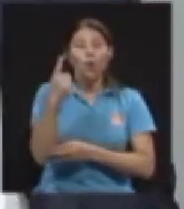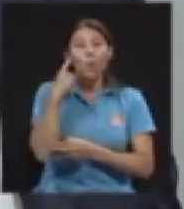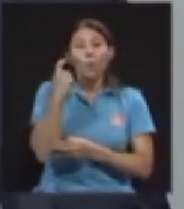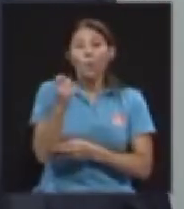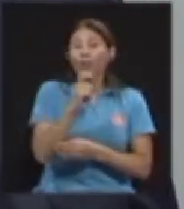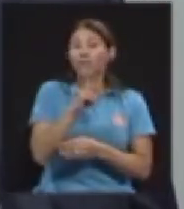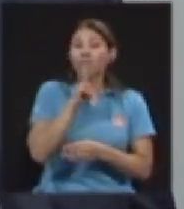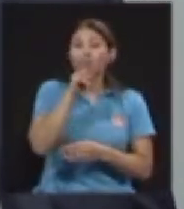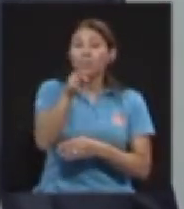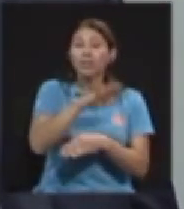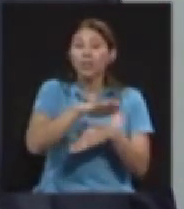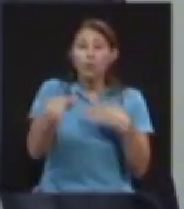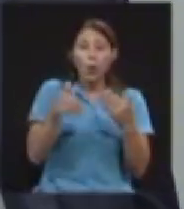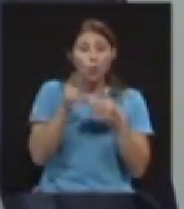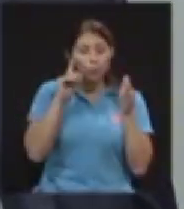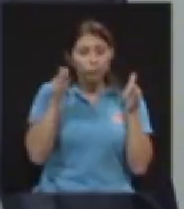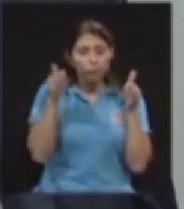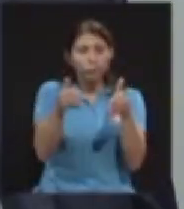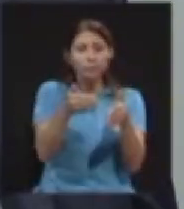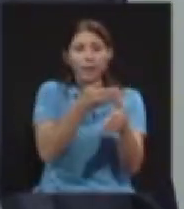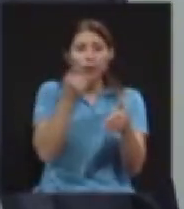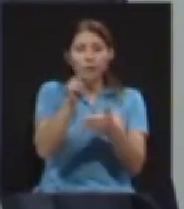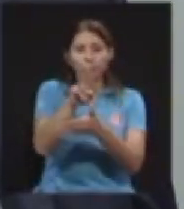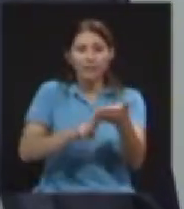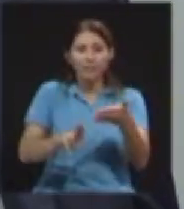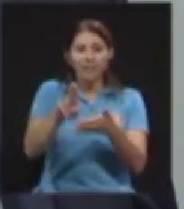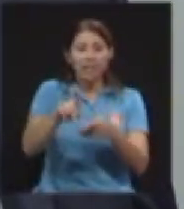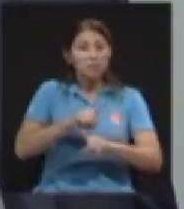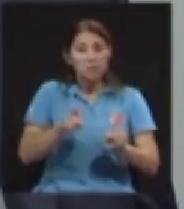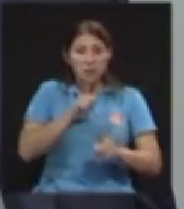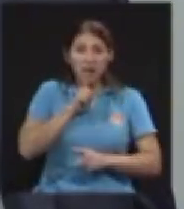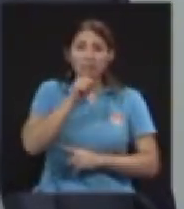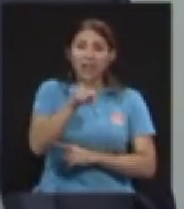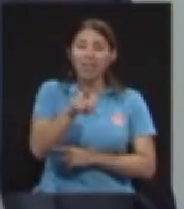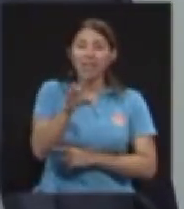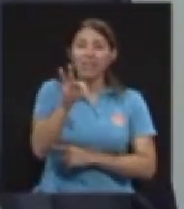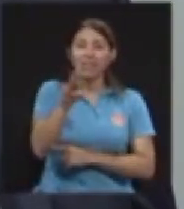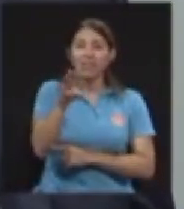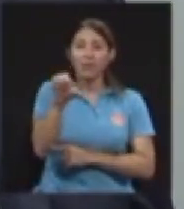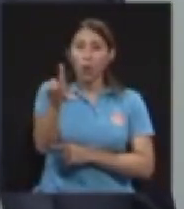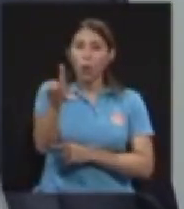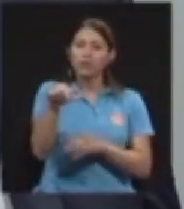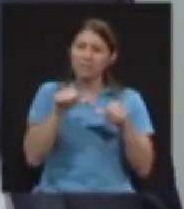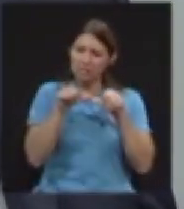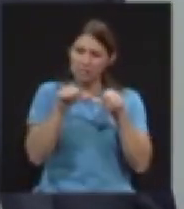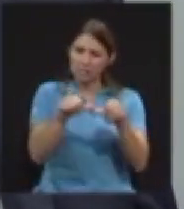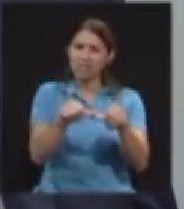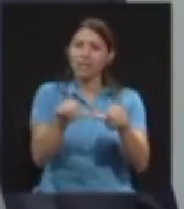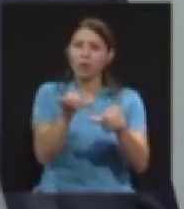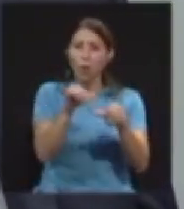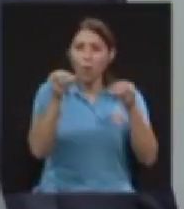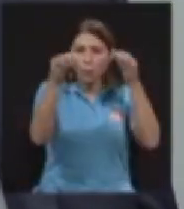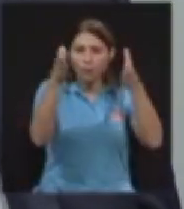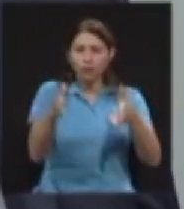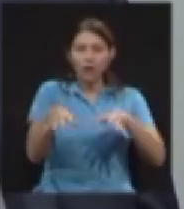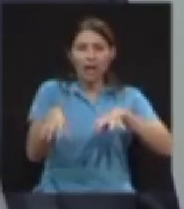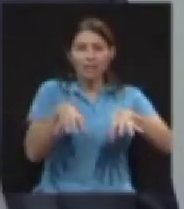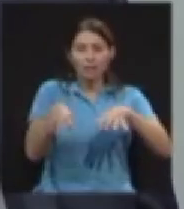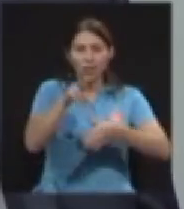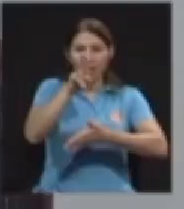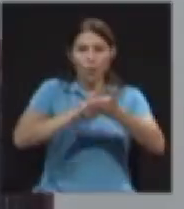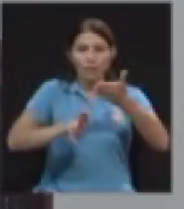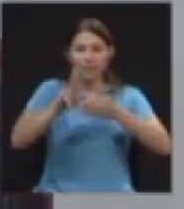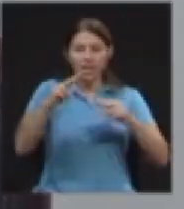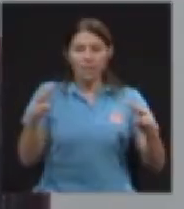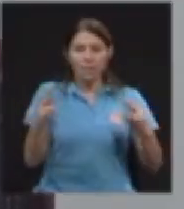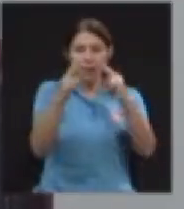hacia las mejores universidades. Pero la realidad es que Tirol se sigue manteniendo como profesor activo de la universidad en París.